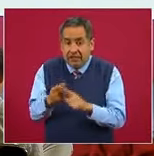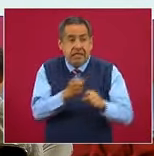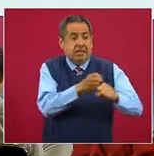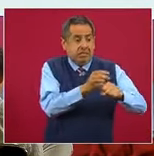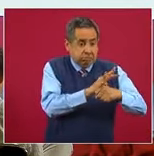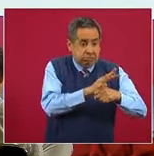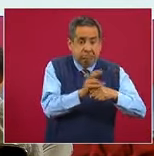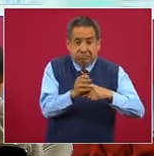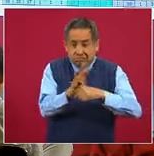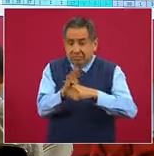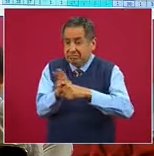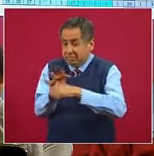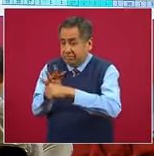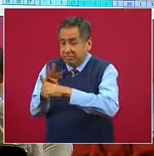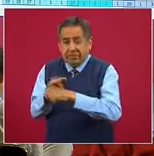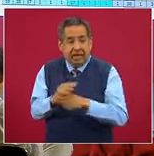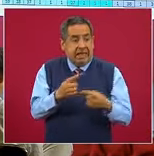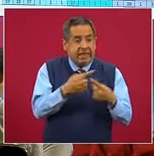siguiente, por favor?